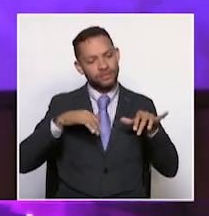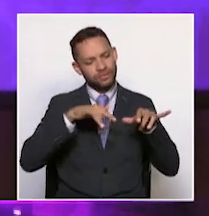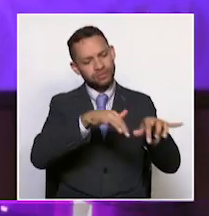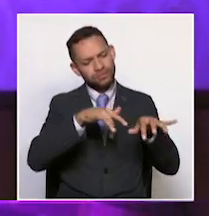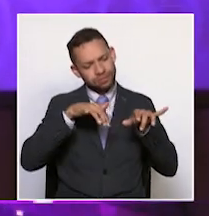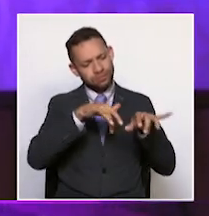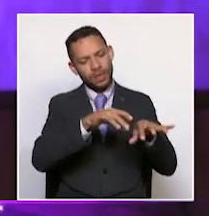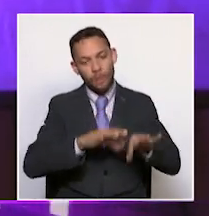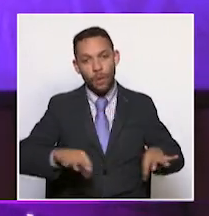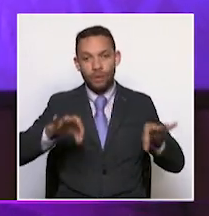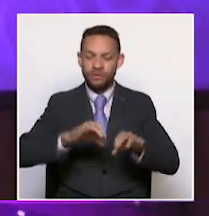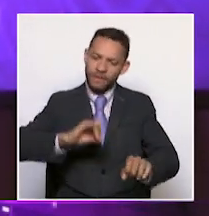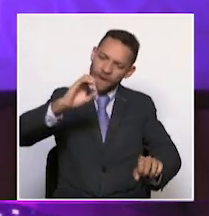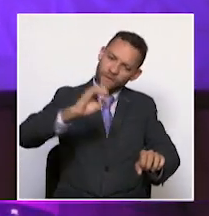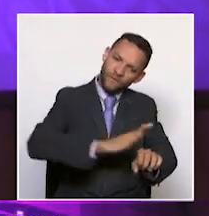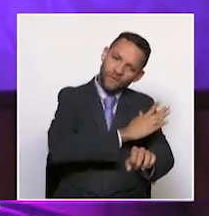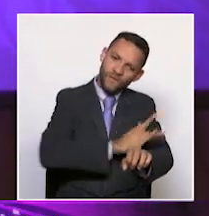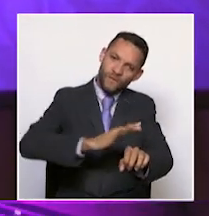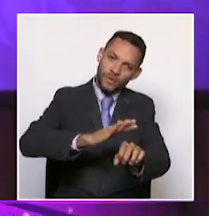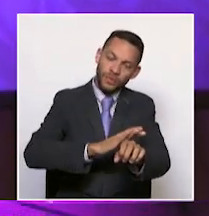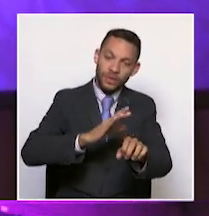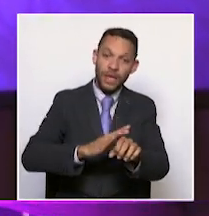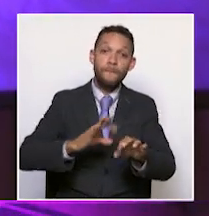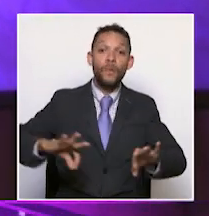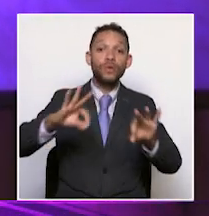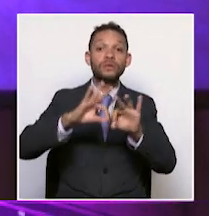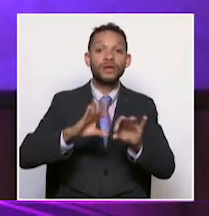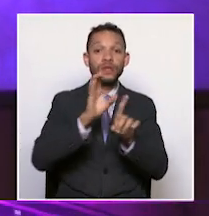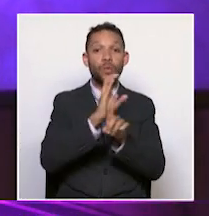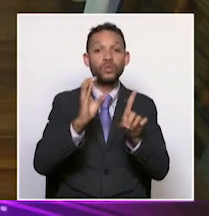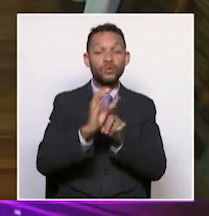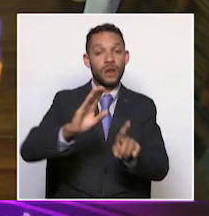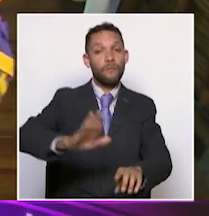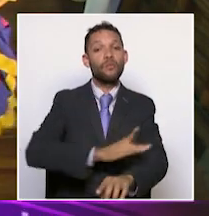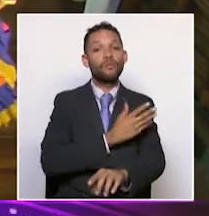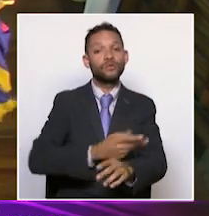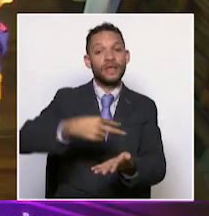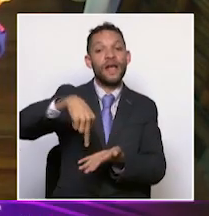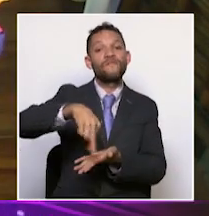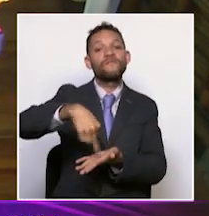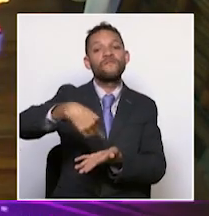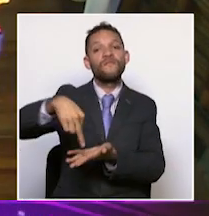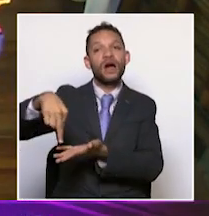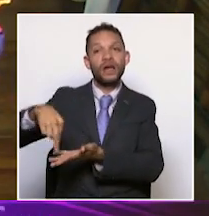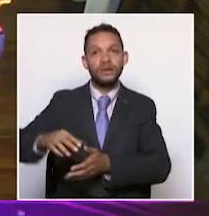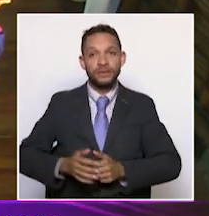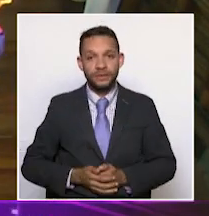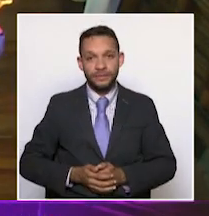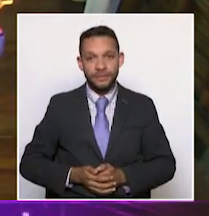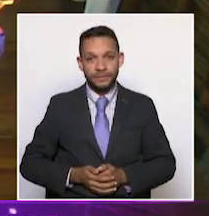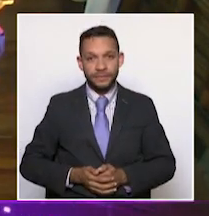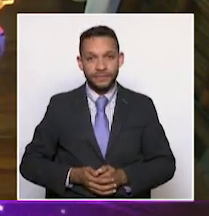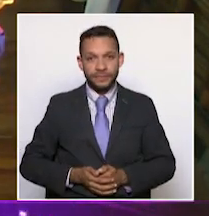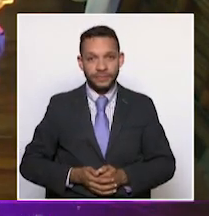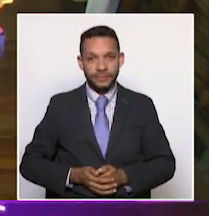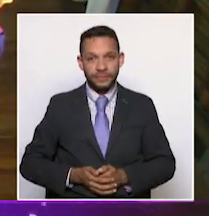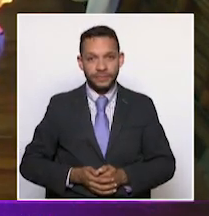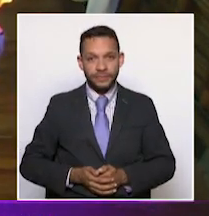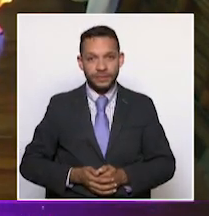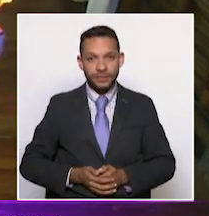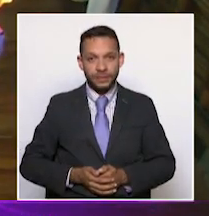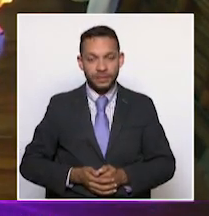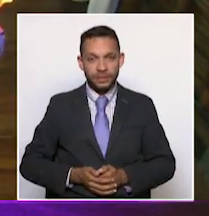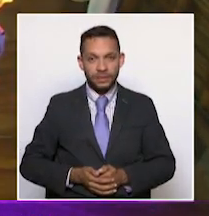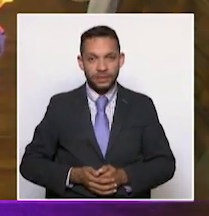más importantes festivales folclóricos del país. Ya te di el tono,